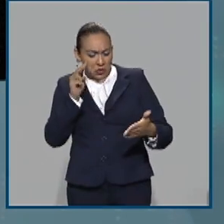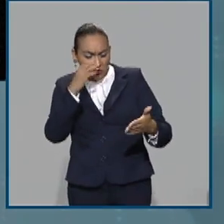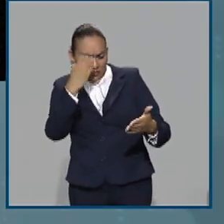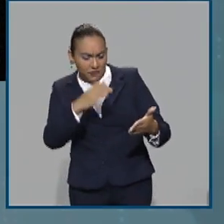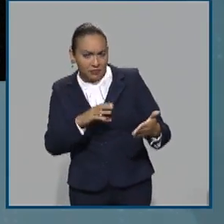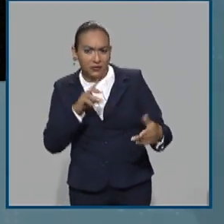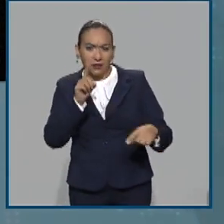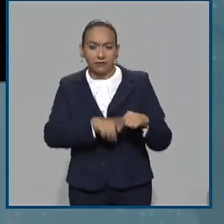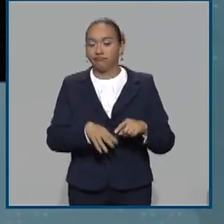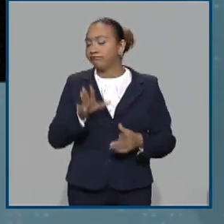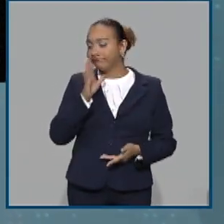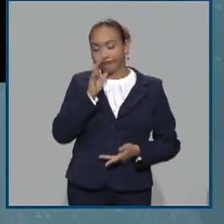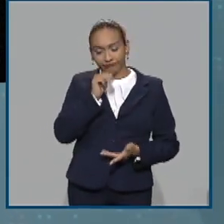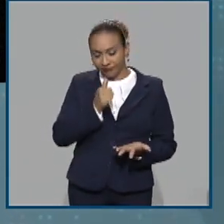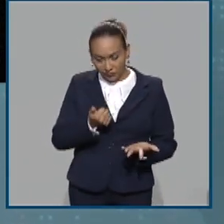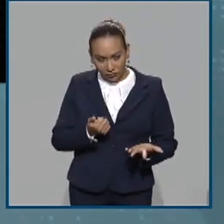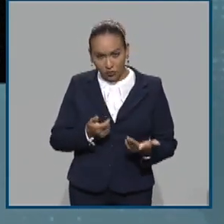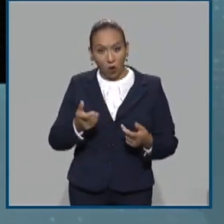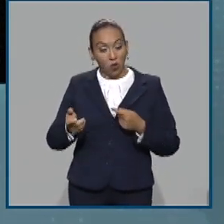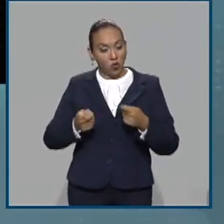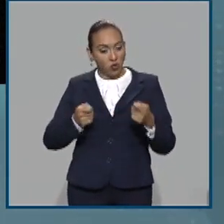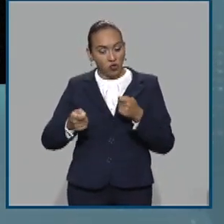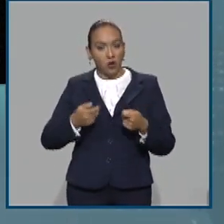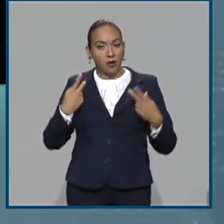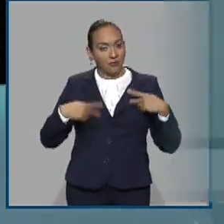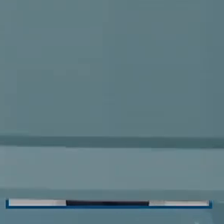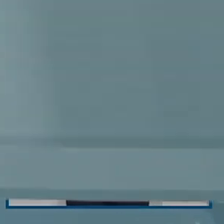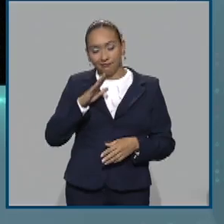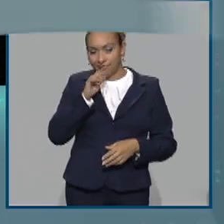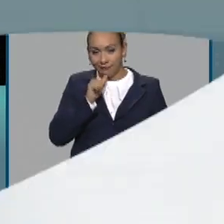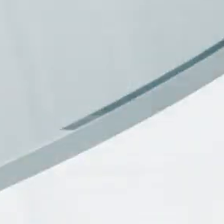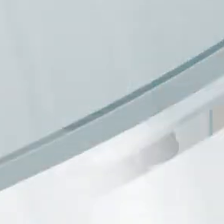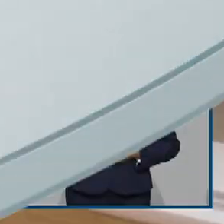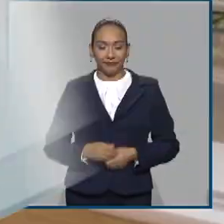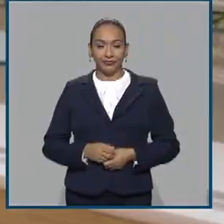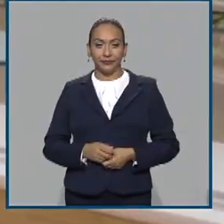público, la deliberación ni el control de la ciudadanía.